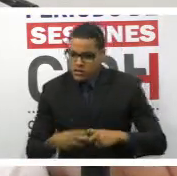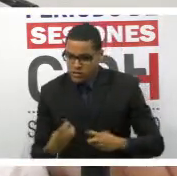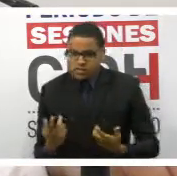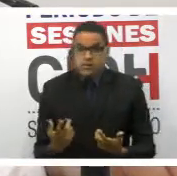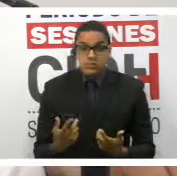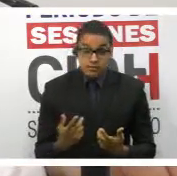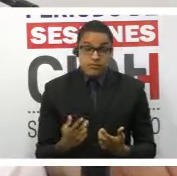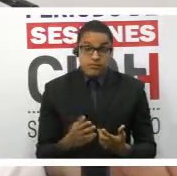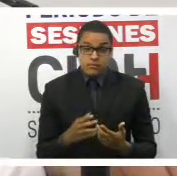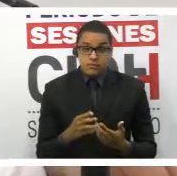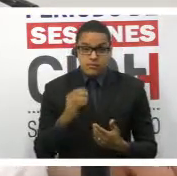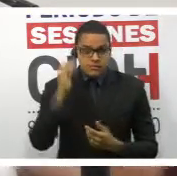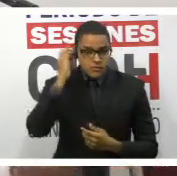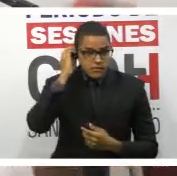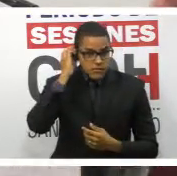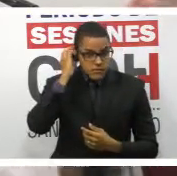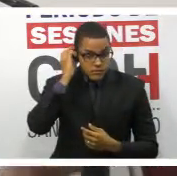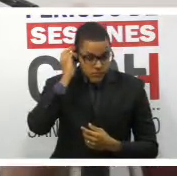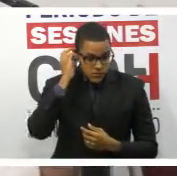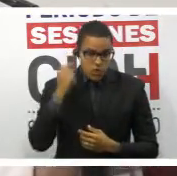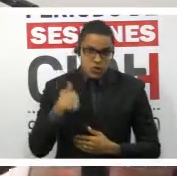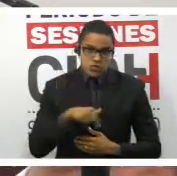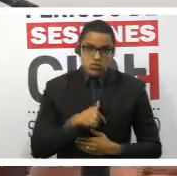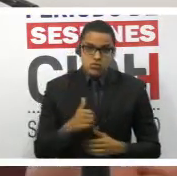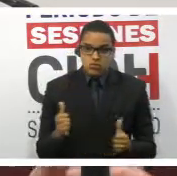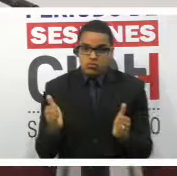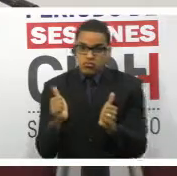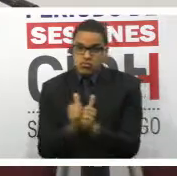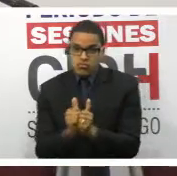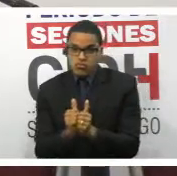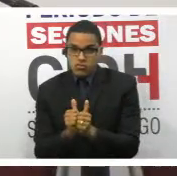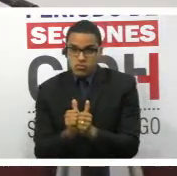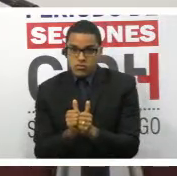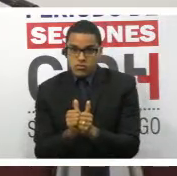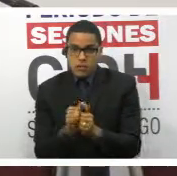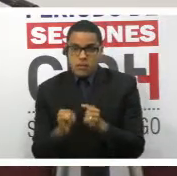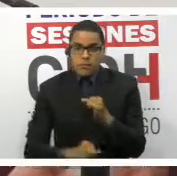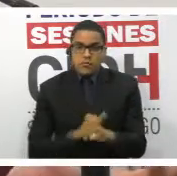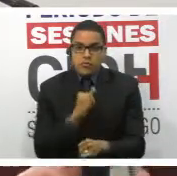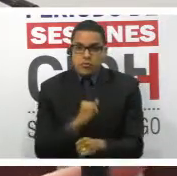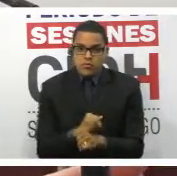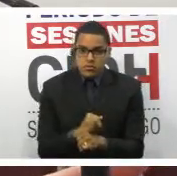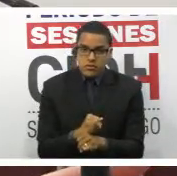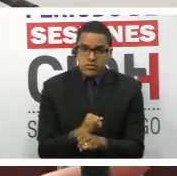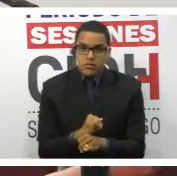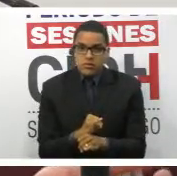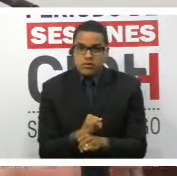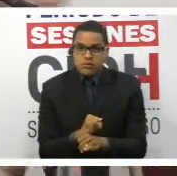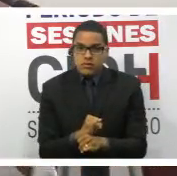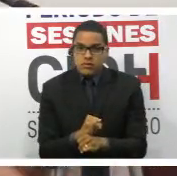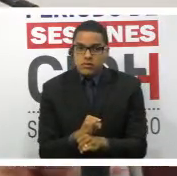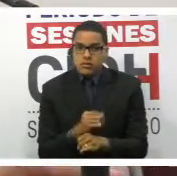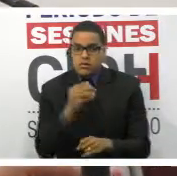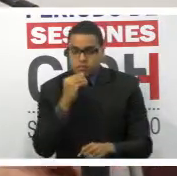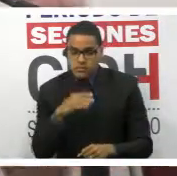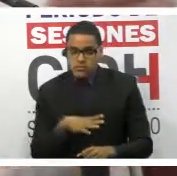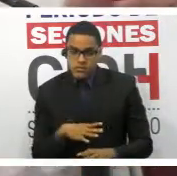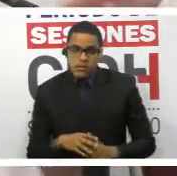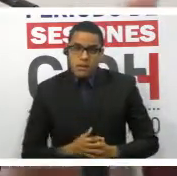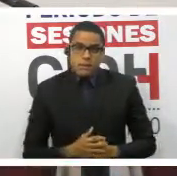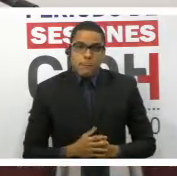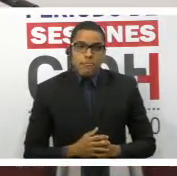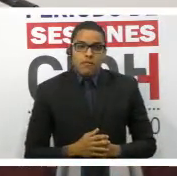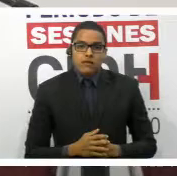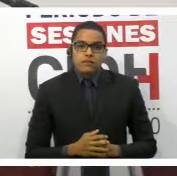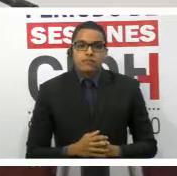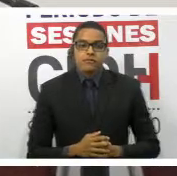con el instituto nacional de la mujer donde el ready trabaja junto al instituto en este sentido con